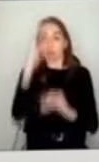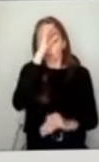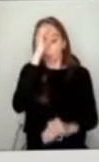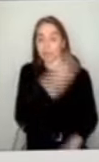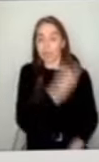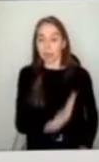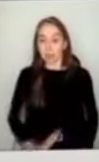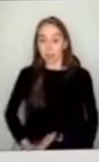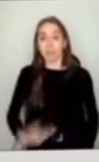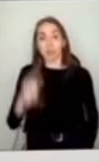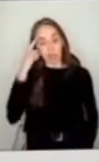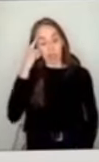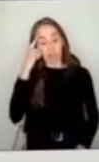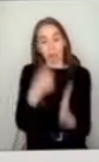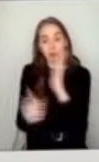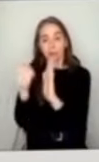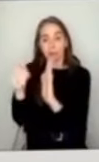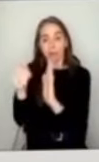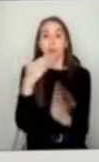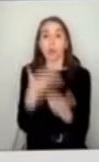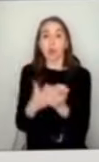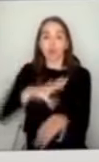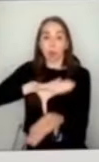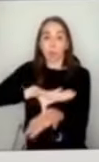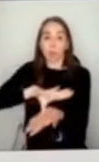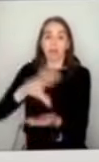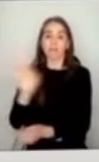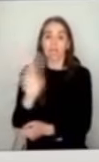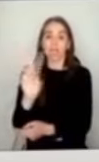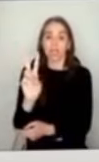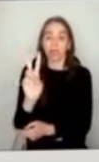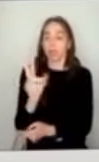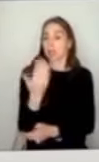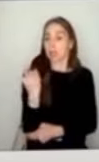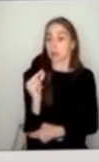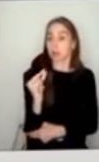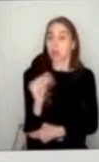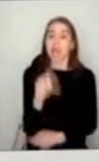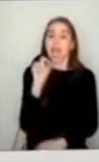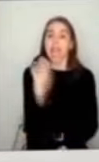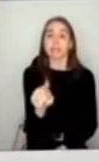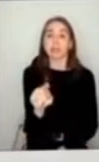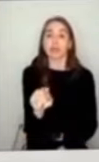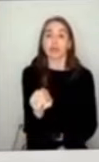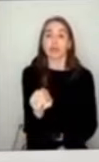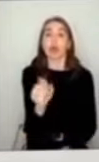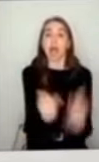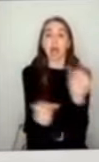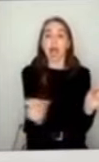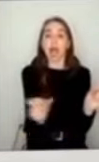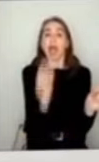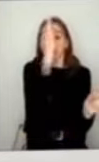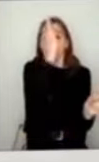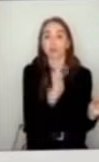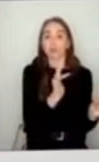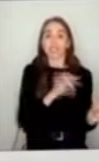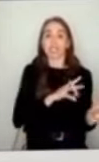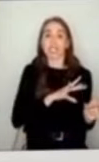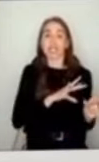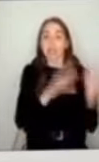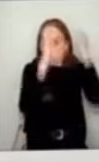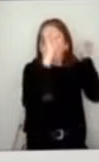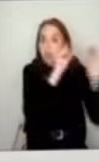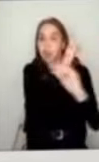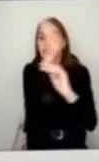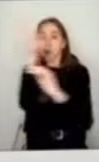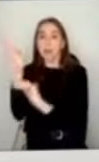correcta, sobre todo cuando un país como Venezuela acaba de expulsar a nuestro personal diplomático. Me parece una vergüenza, presidenta, que aún no hayamos